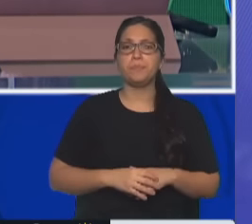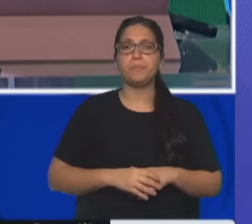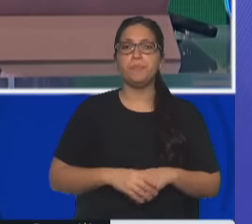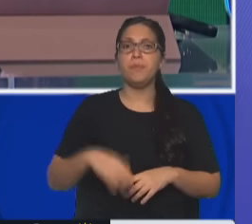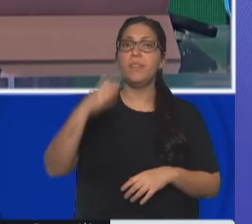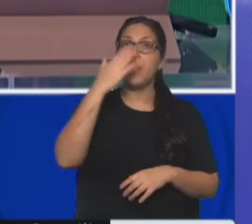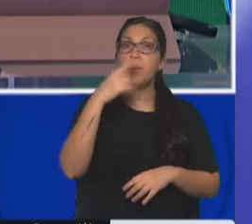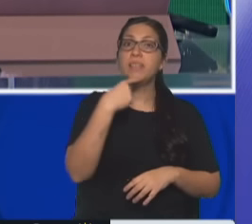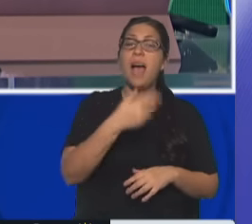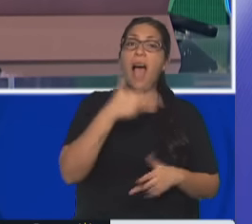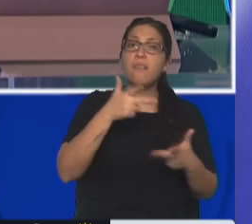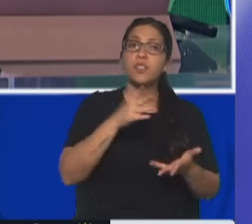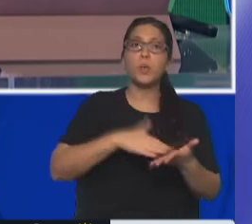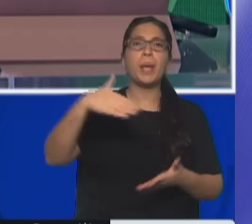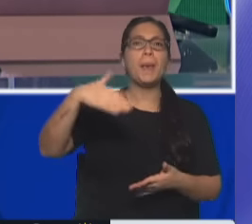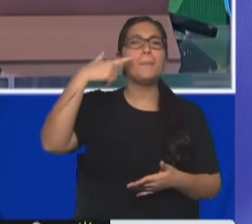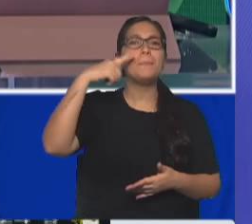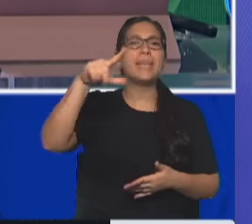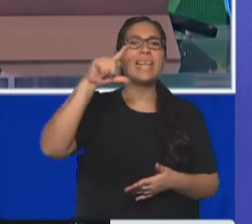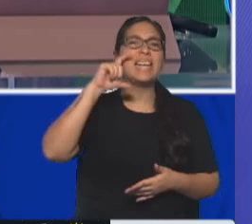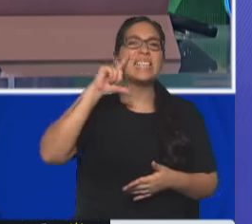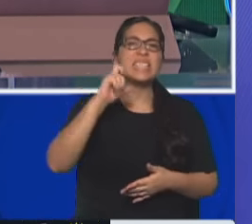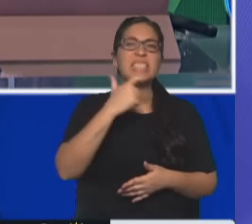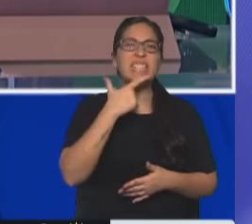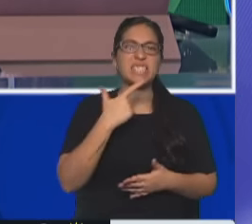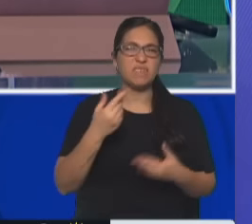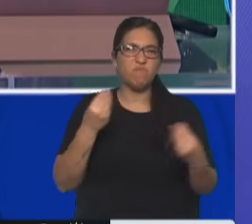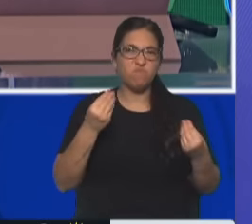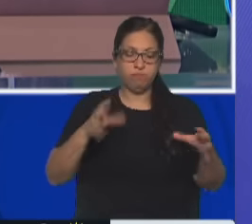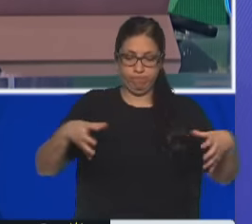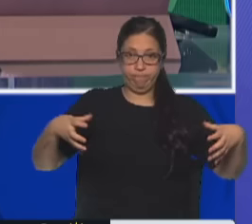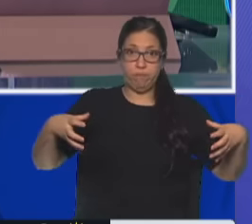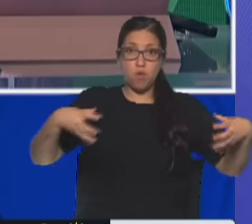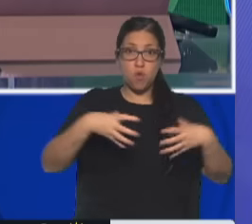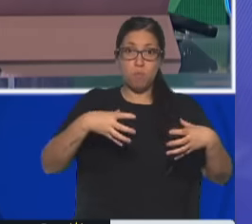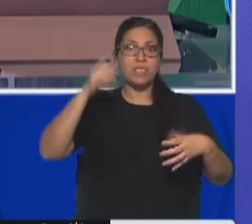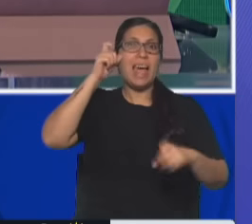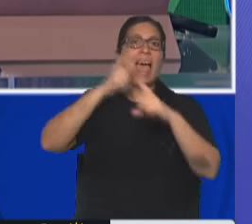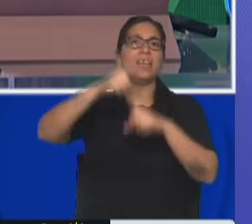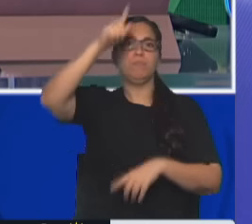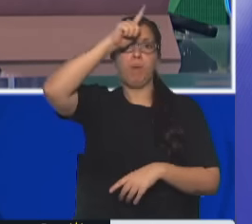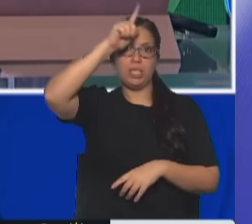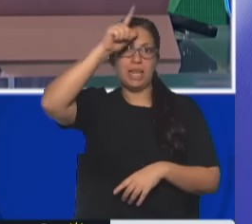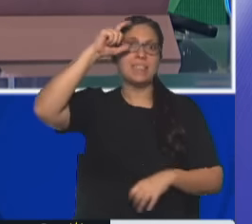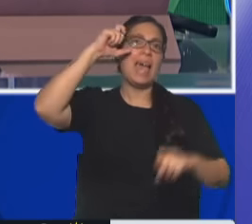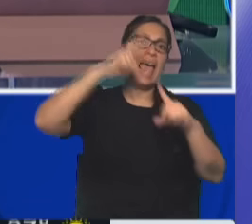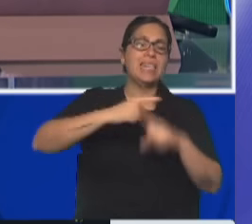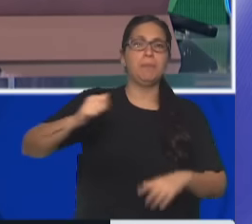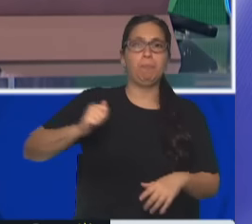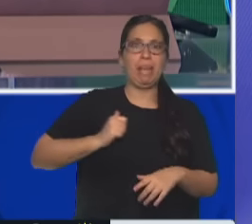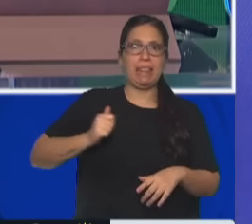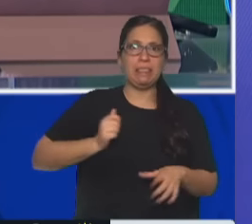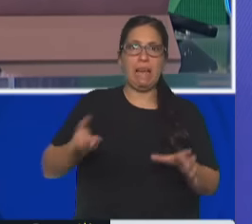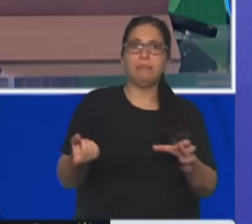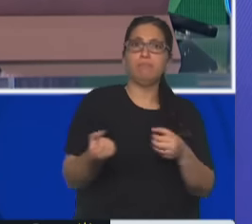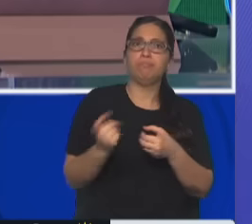van en decaídas, que recordemos que las milicias están sobre todo compuestas por ex policías y ex militares que en